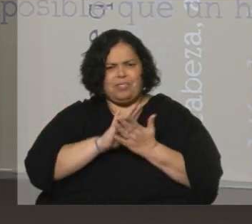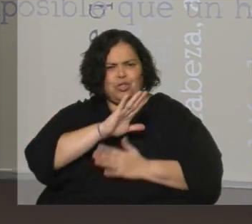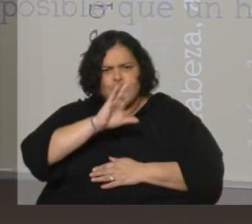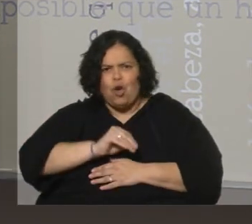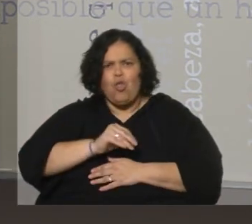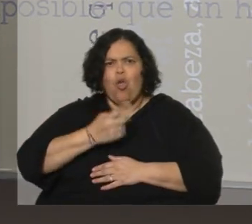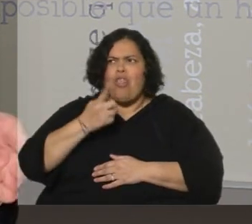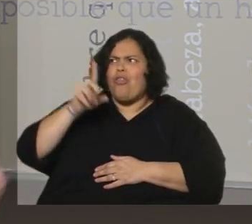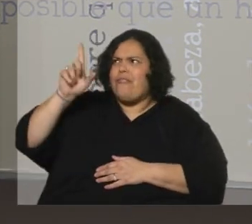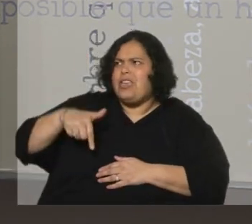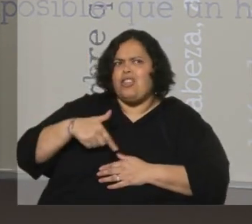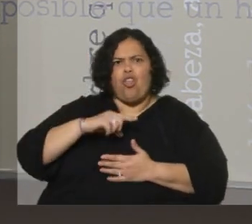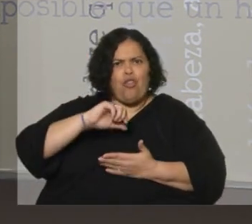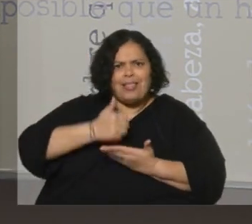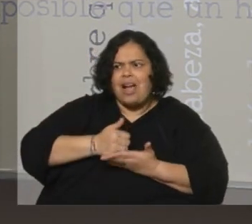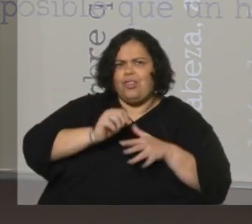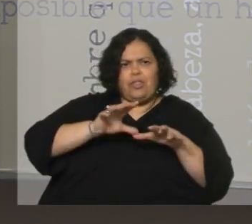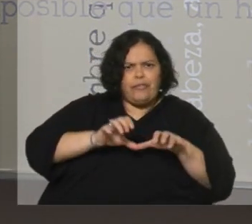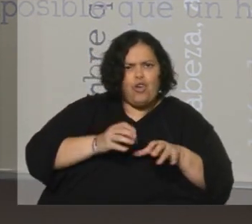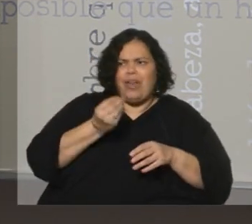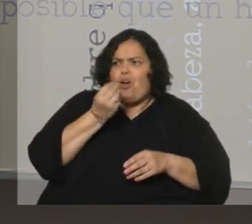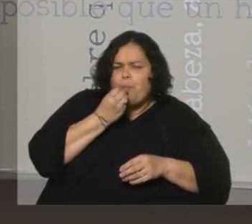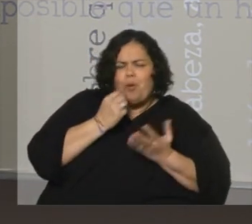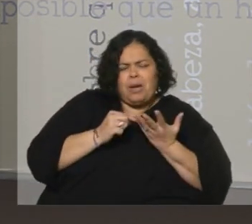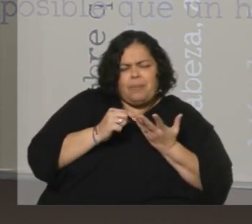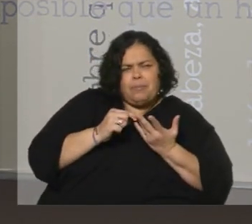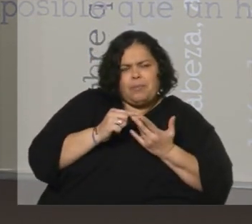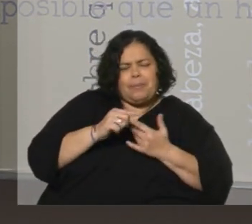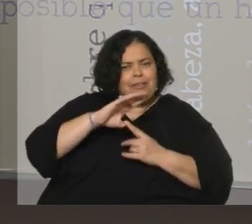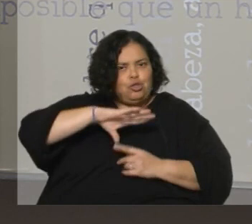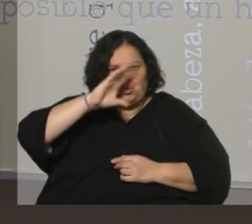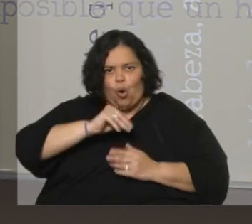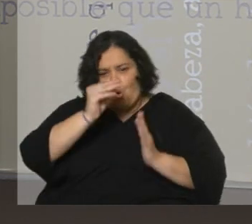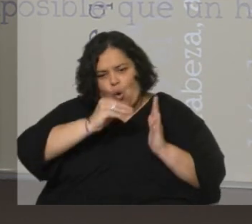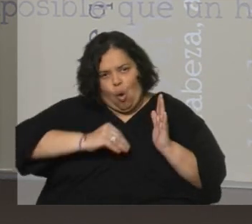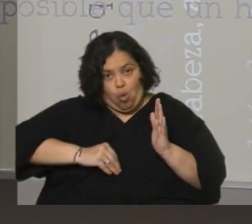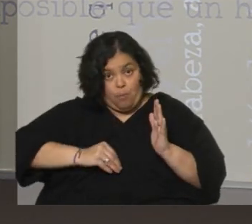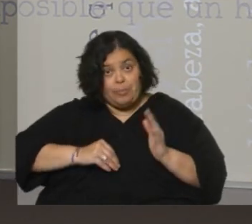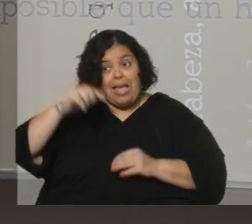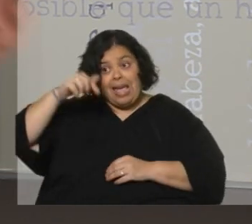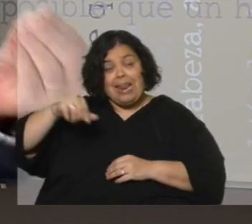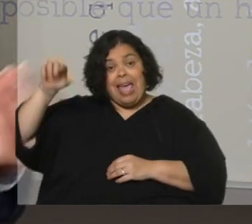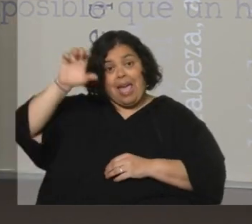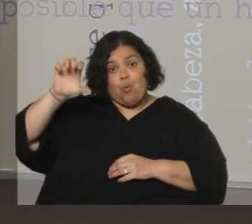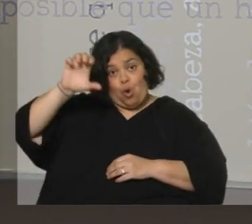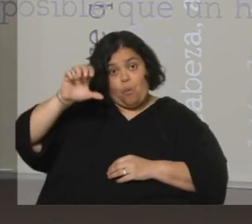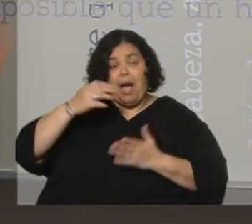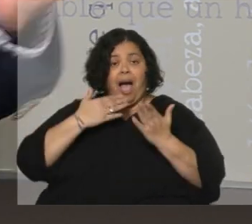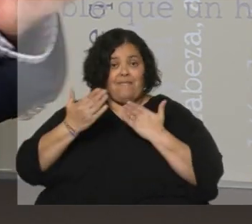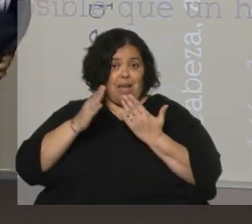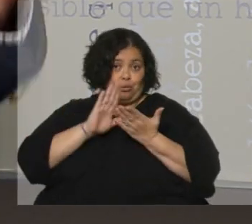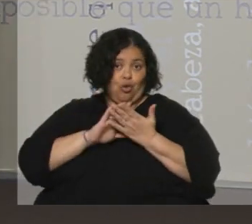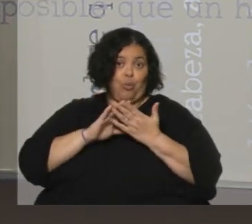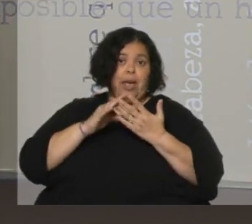donde salió este tener tener toda la producción este registrada eh hoy hoy hoy por ejemplo Europa estamos hablando mucho de temas ambientales para poder